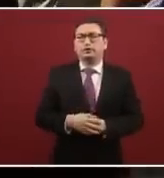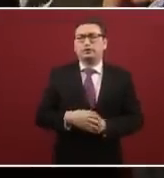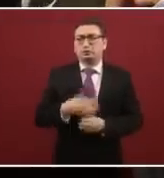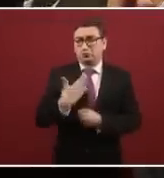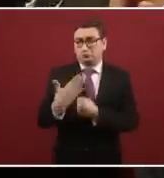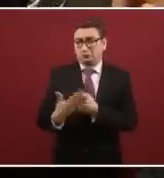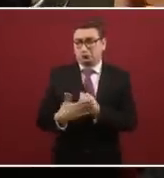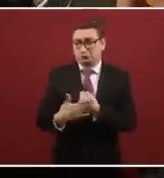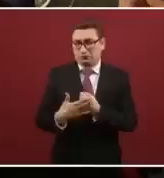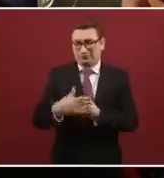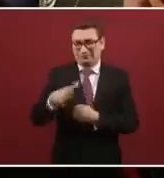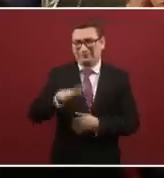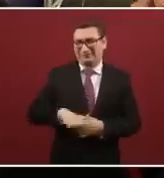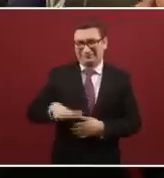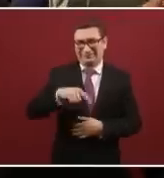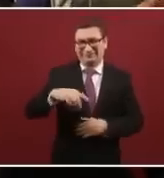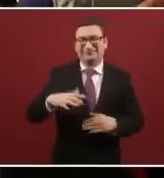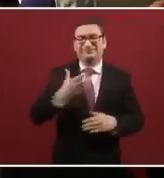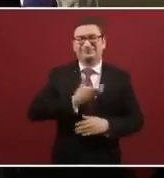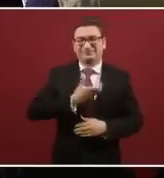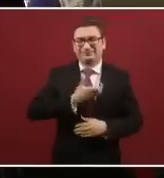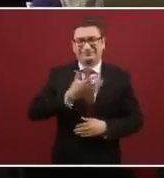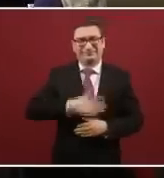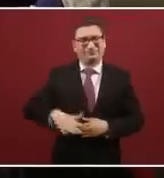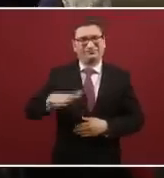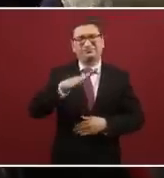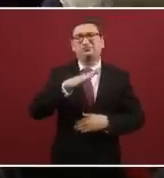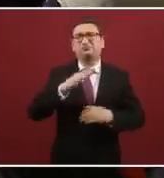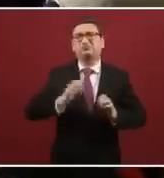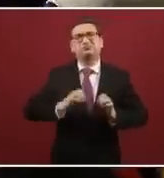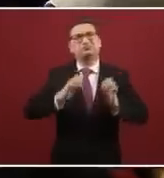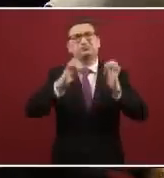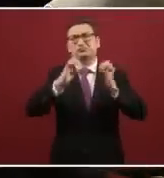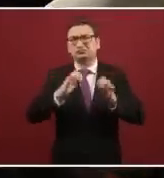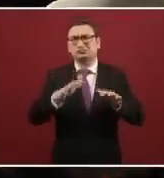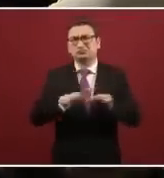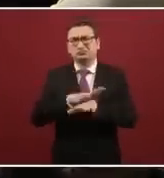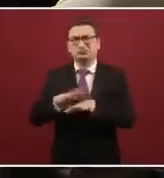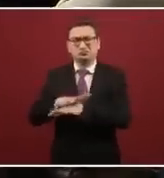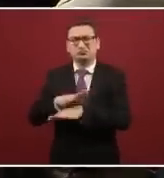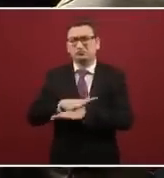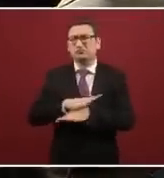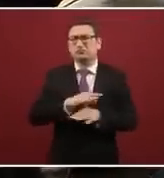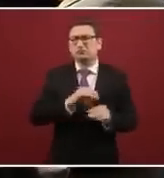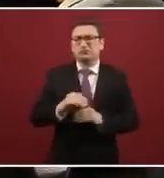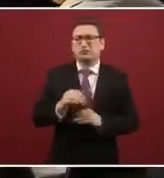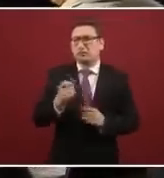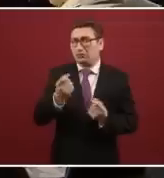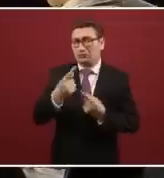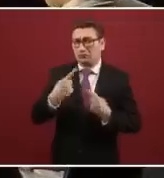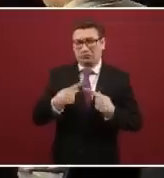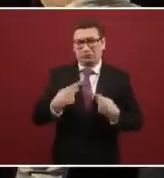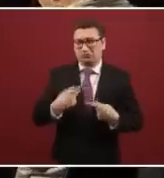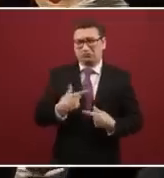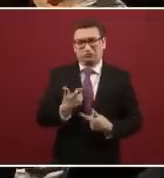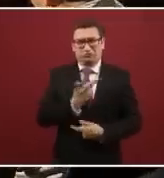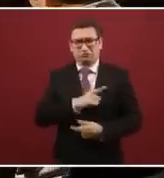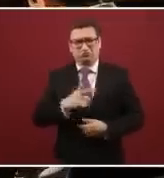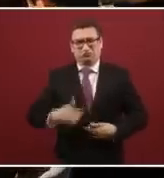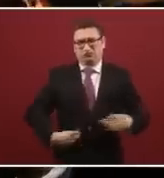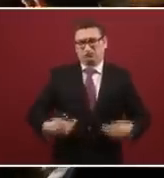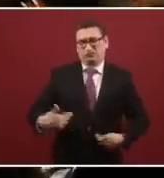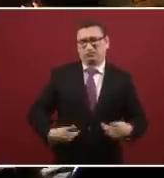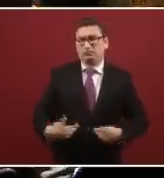aquí en Palacio Nacional. Hay algunas, algunas molestias por parte de algunos usuarios porque